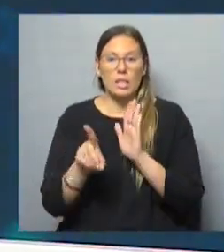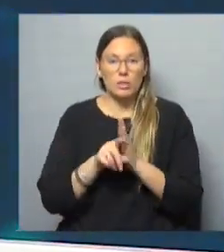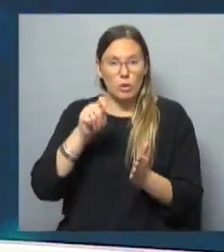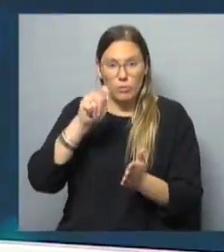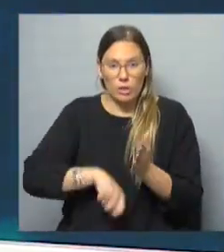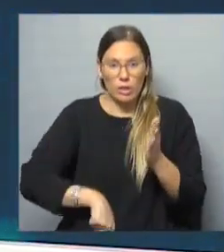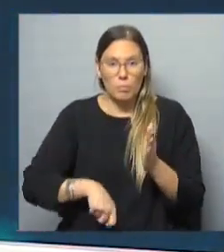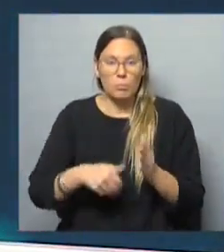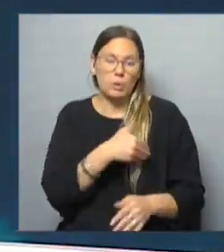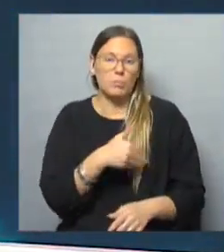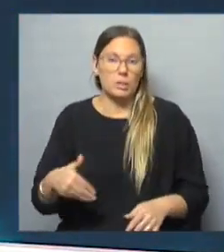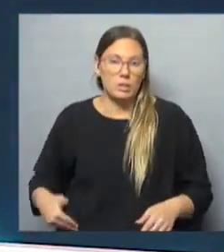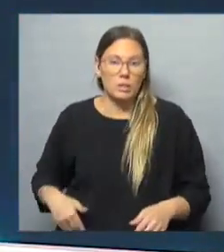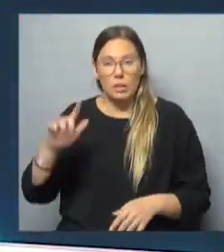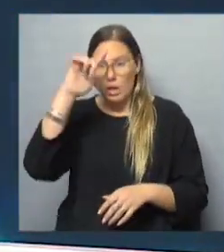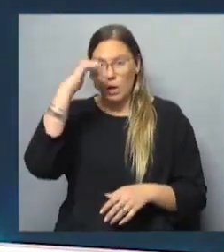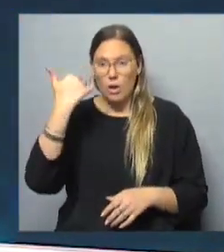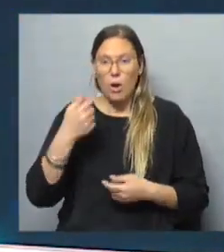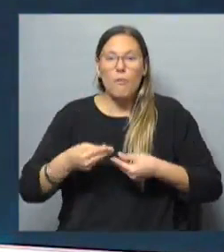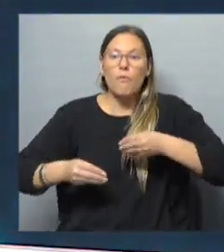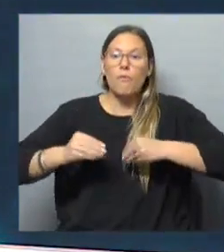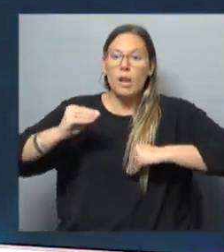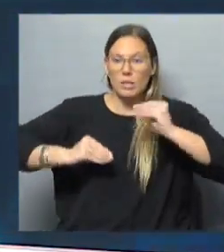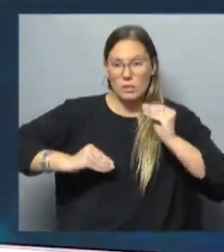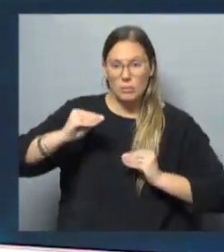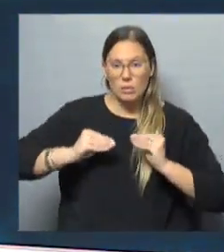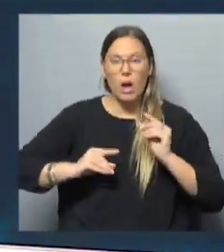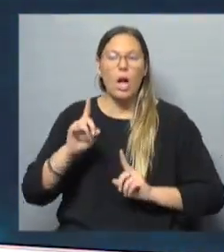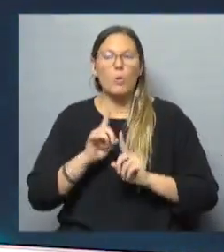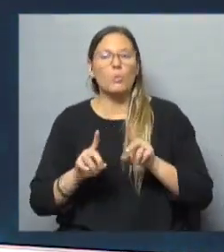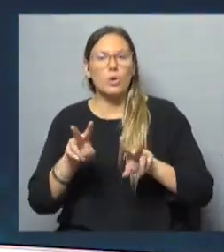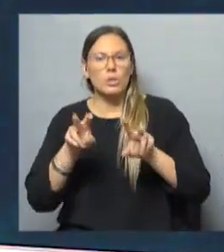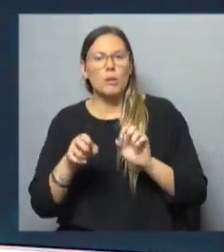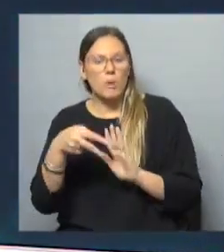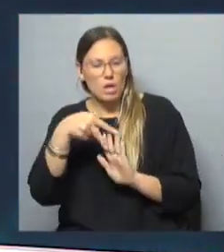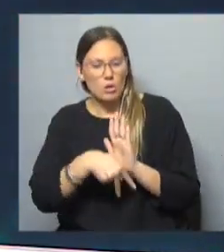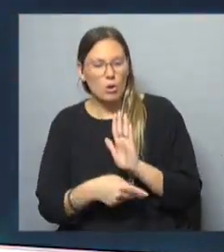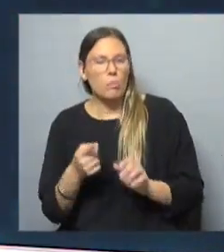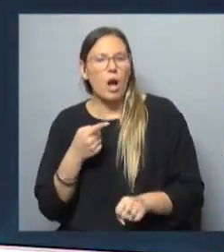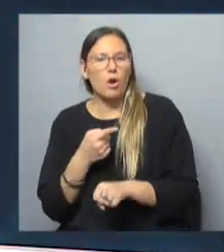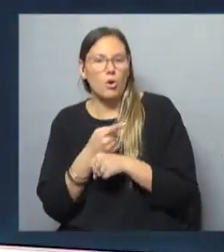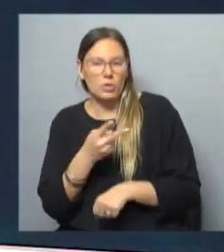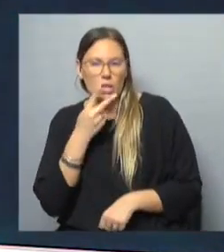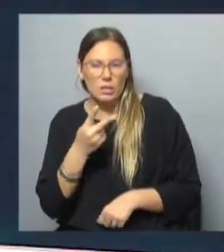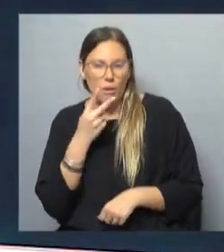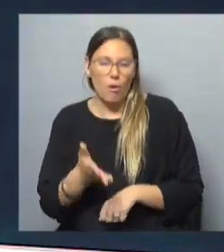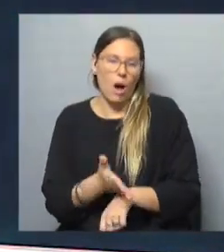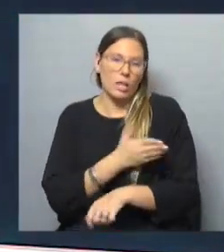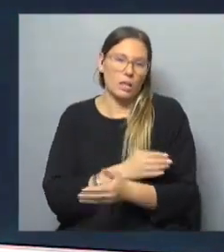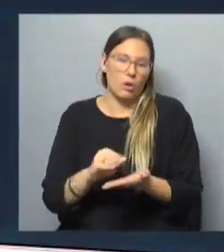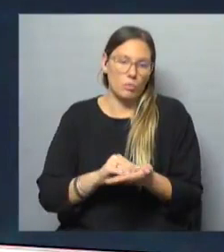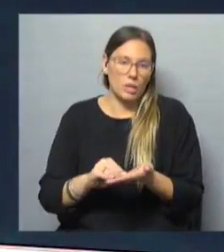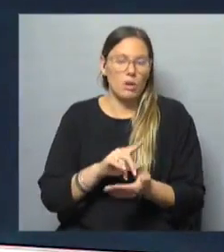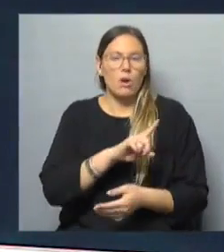por el Presidente de la República, Luis Lacalle Pou, flexibilizó algunos aspectos de la normativa antitabaco que venía de gobiernos del